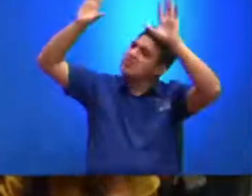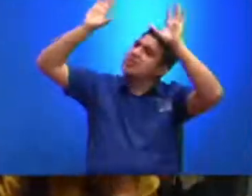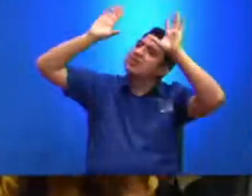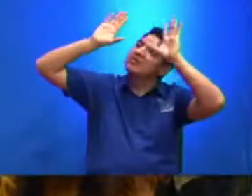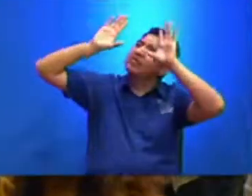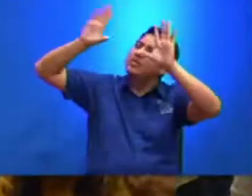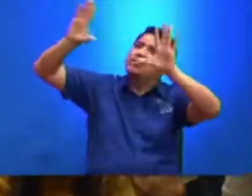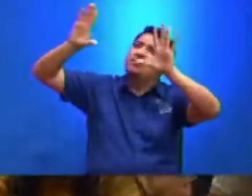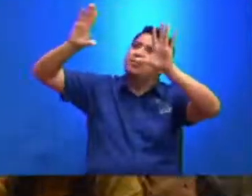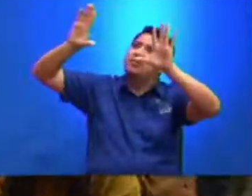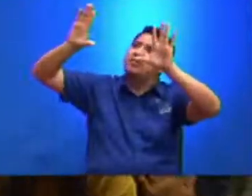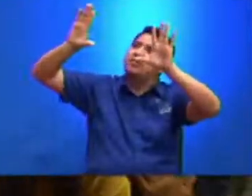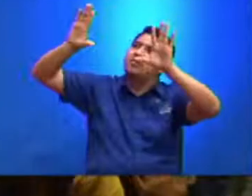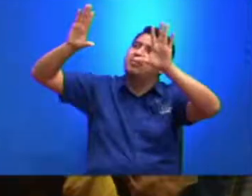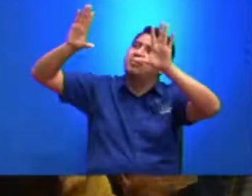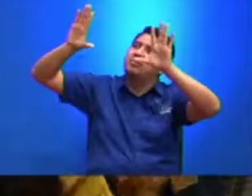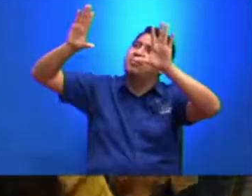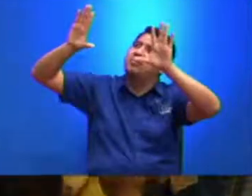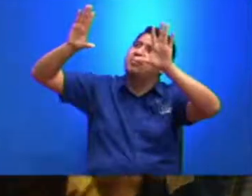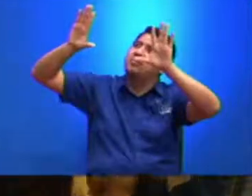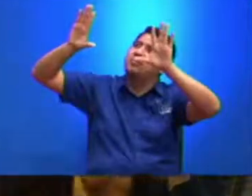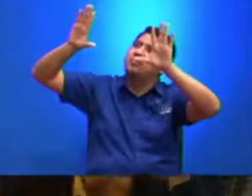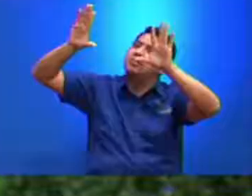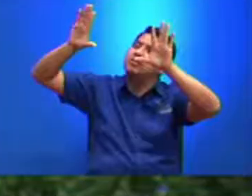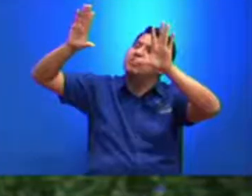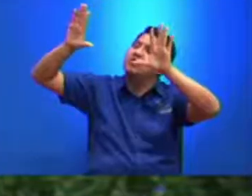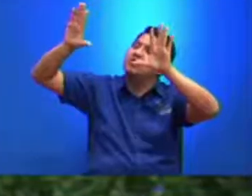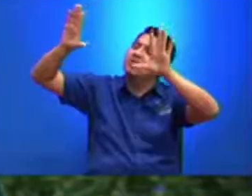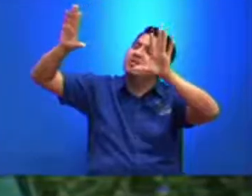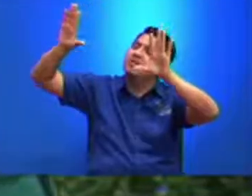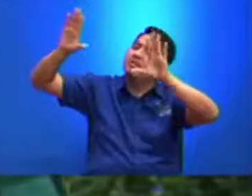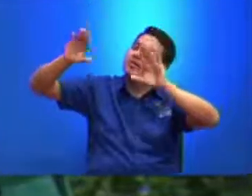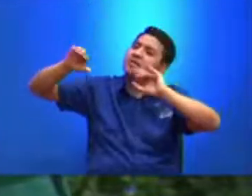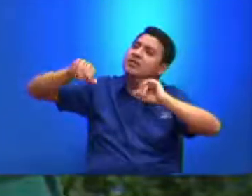para tocar el borde de tu manto.